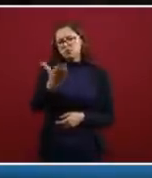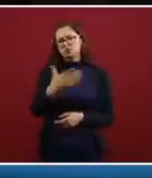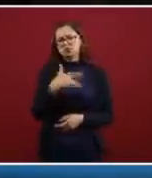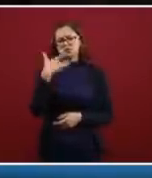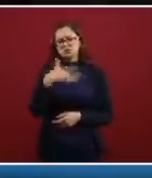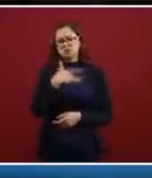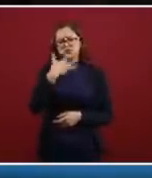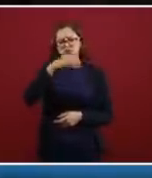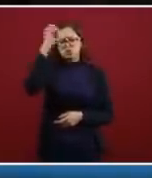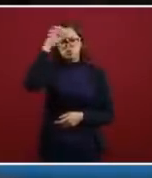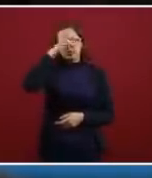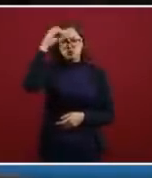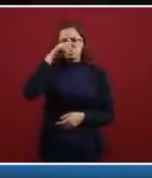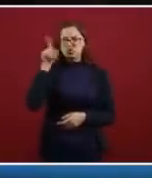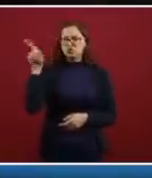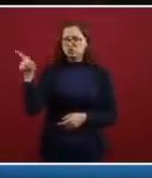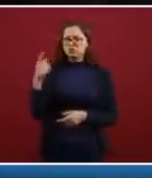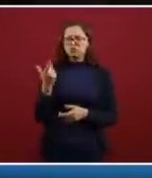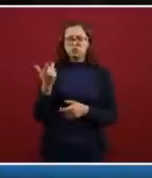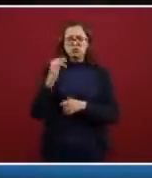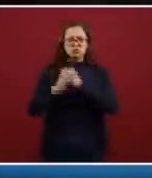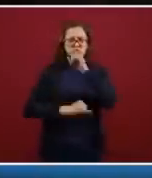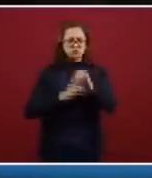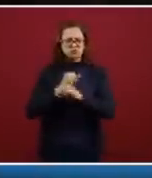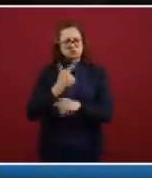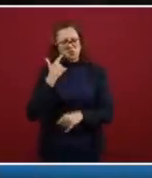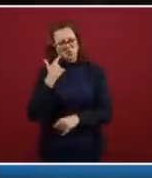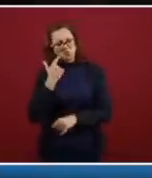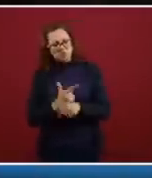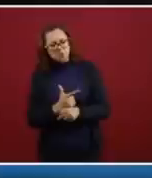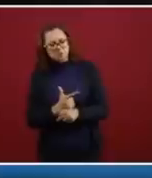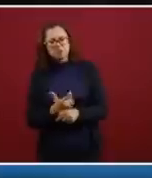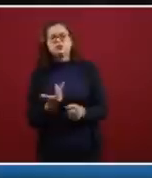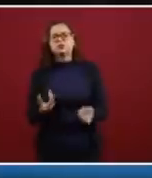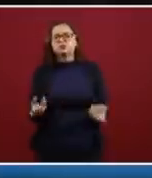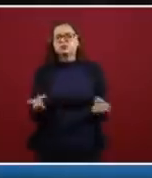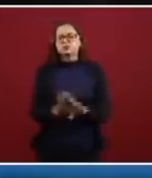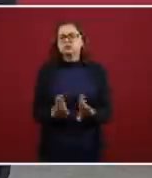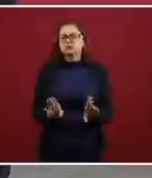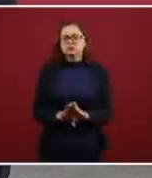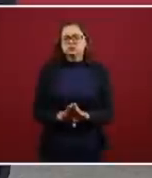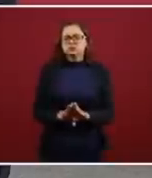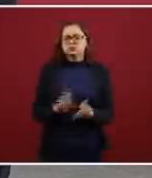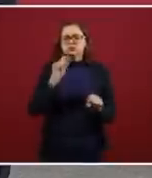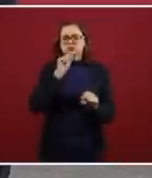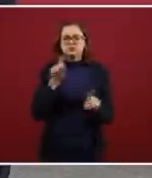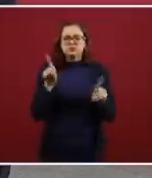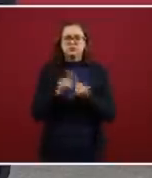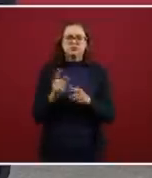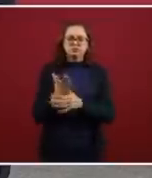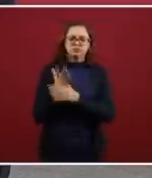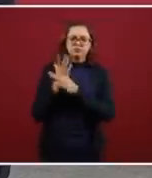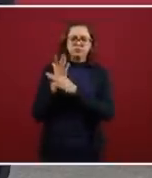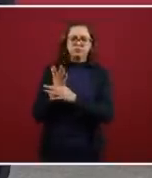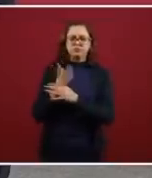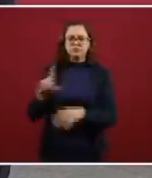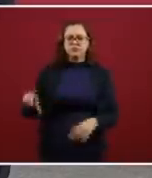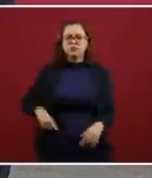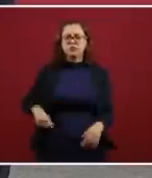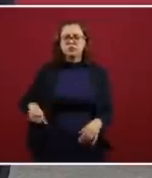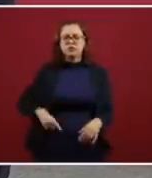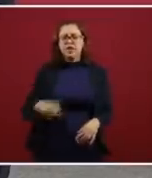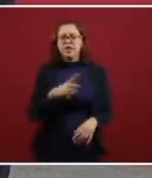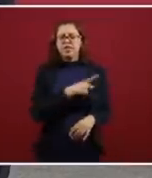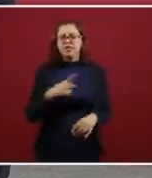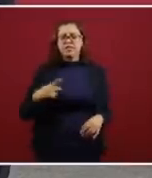este diagnóstico. Ellos hablan también de que México, que su gobierno debería